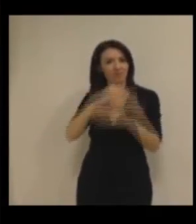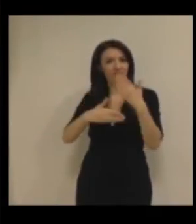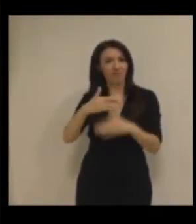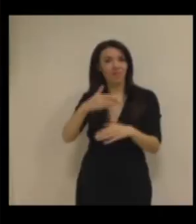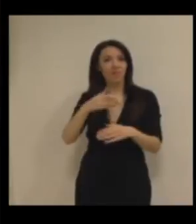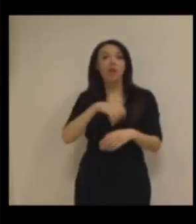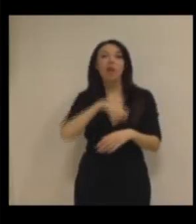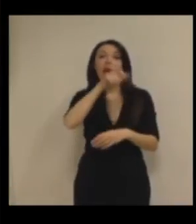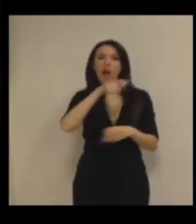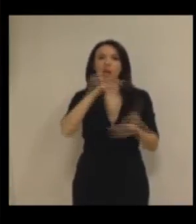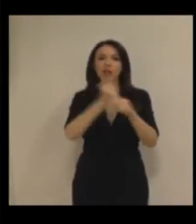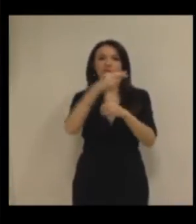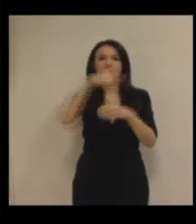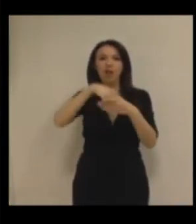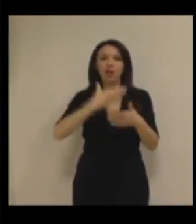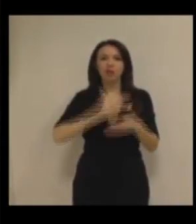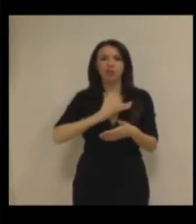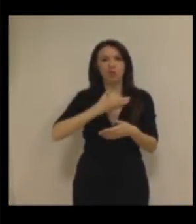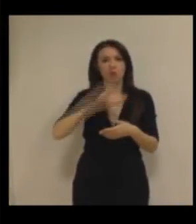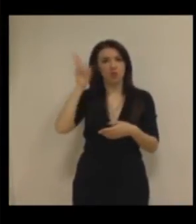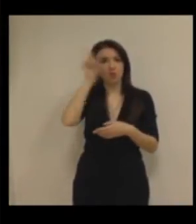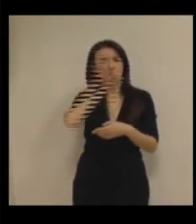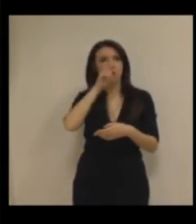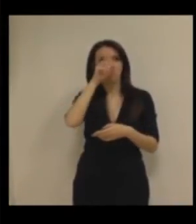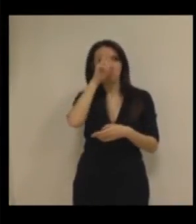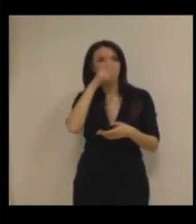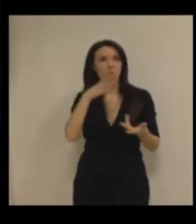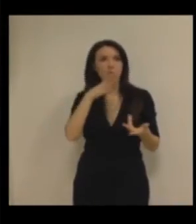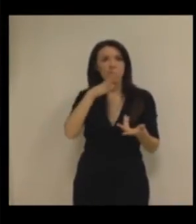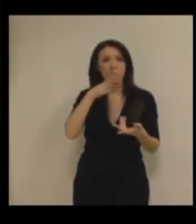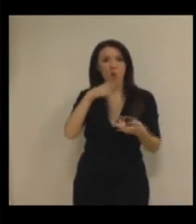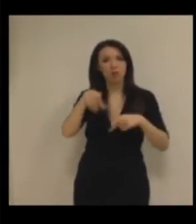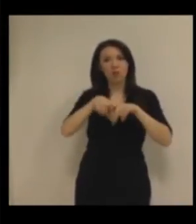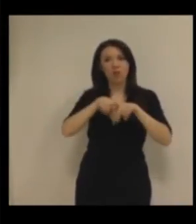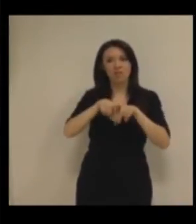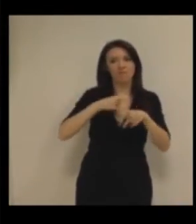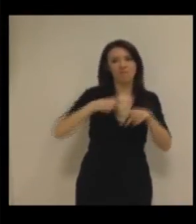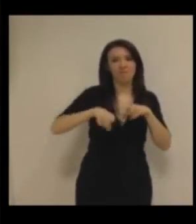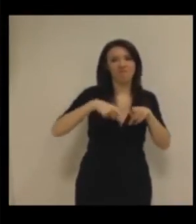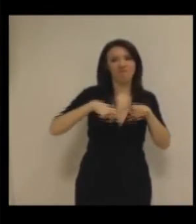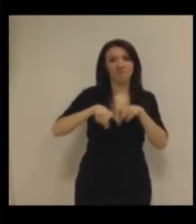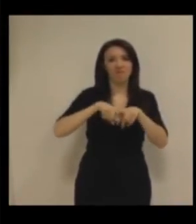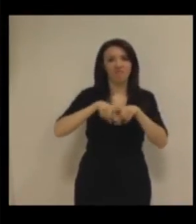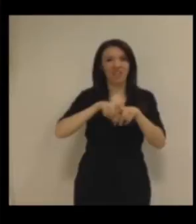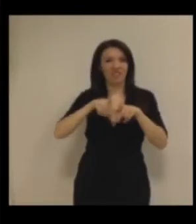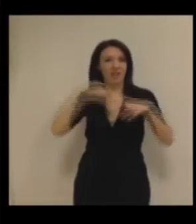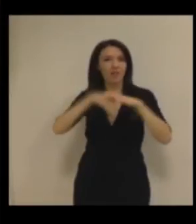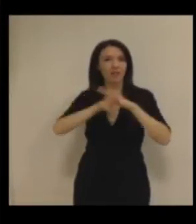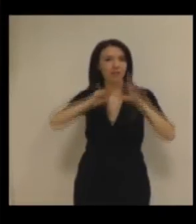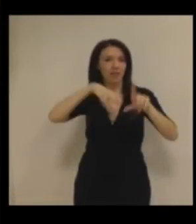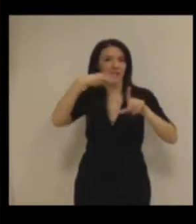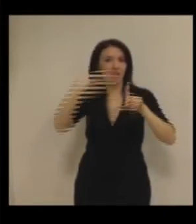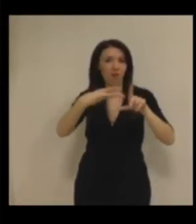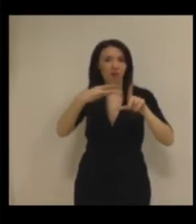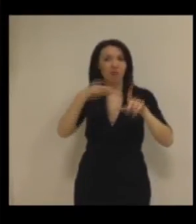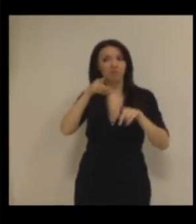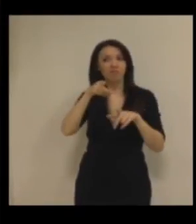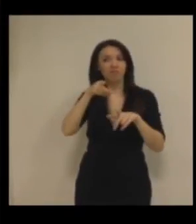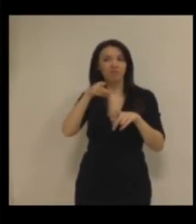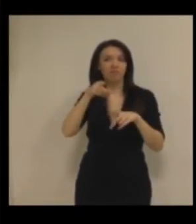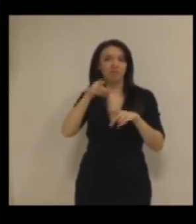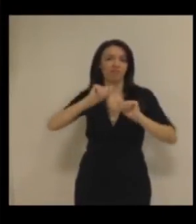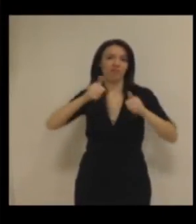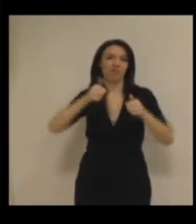del Ayuntamiento de Madrid, pues estaban muy preocupados porque no les criticásemos demasiado la accesibilidad de sus páginas web y nos pusieron a su